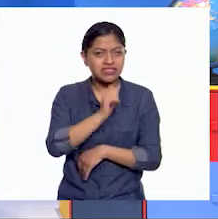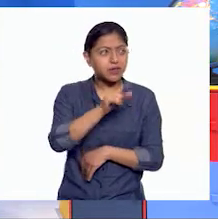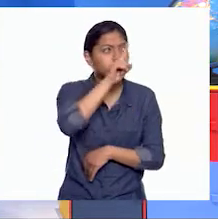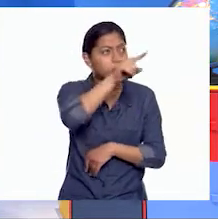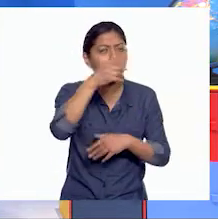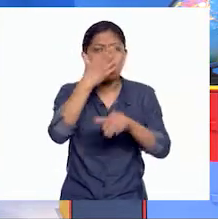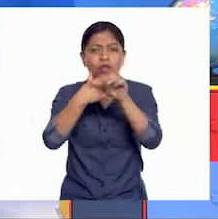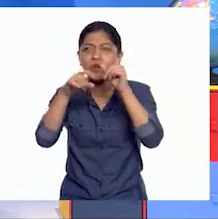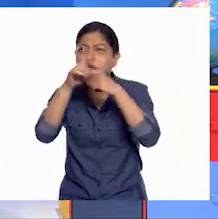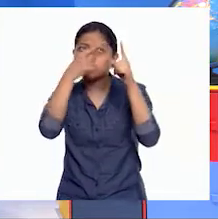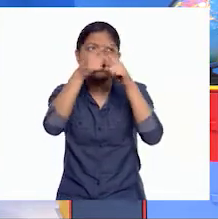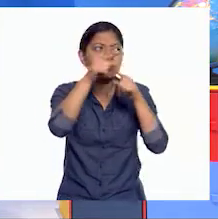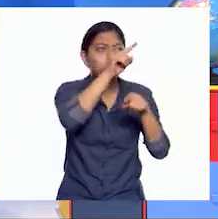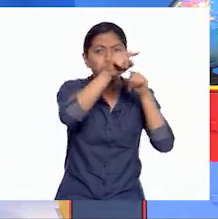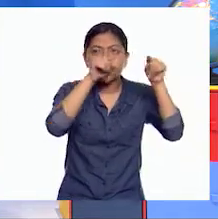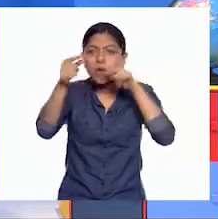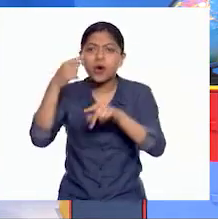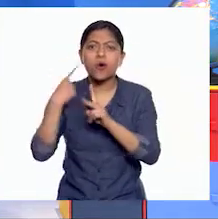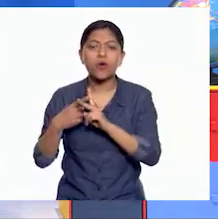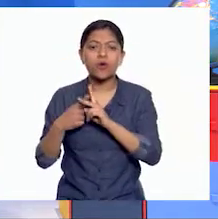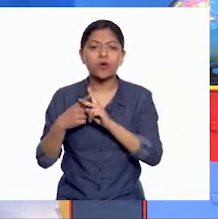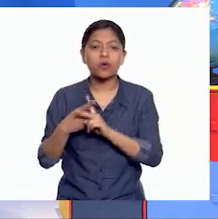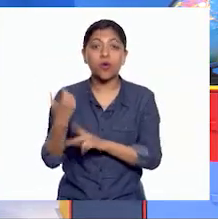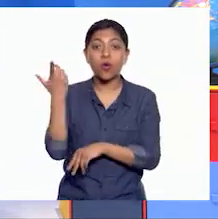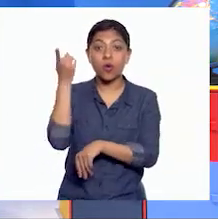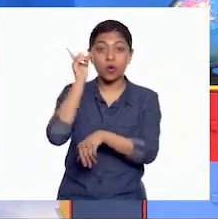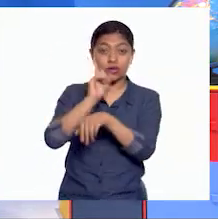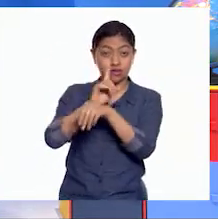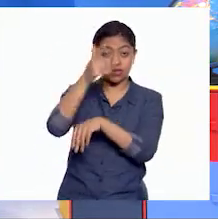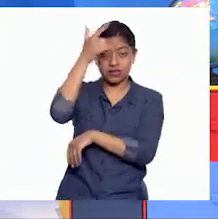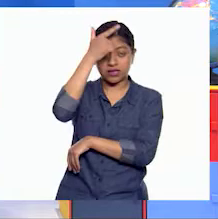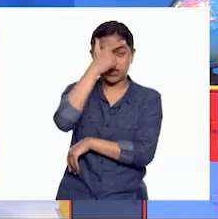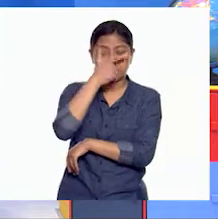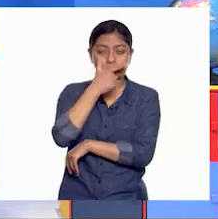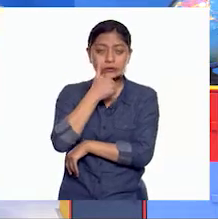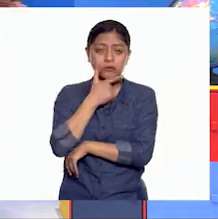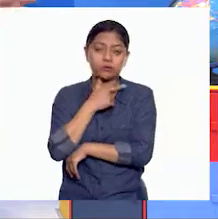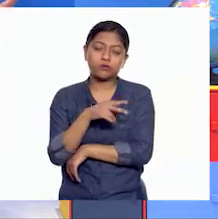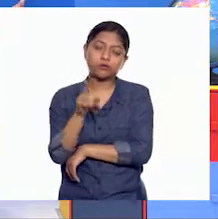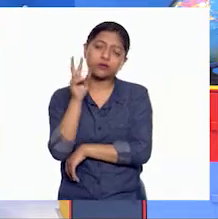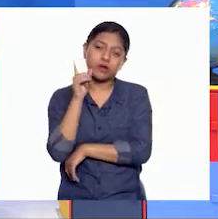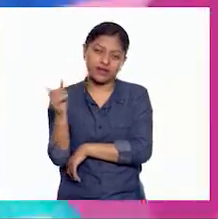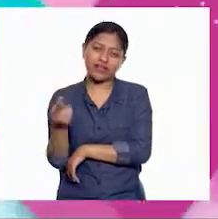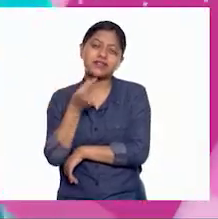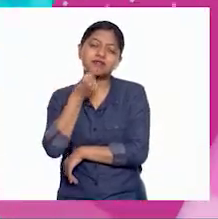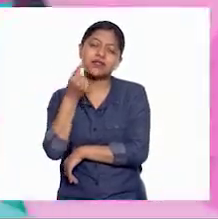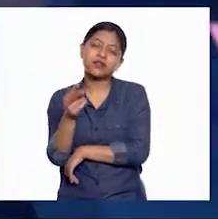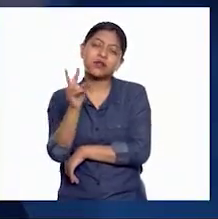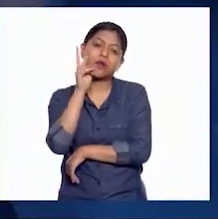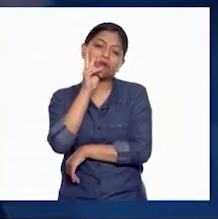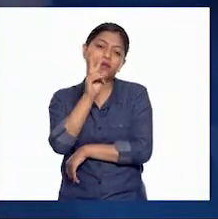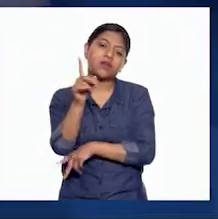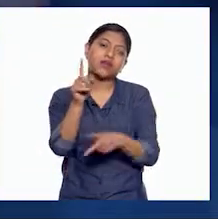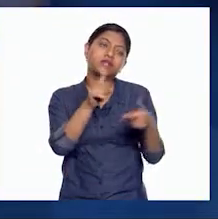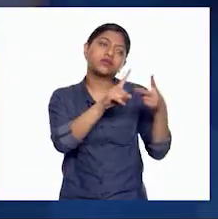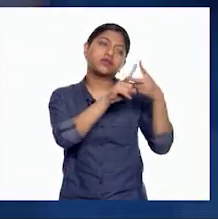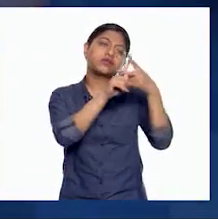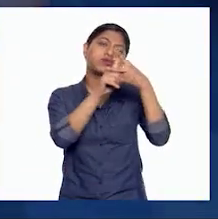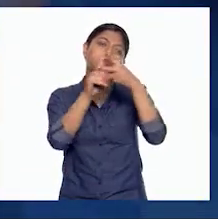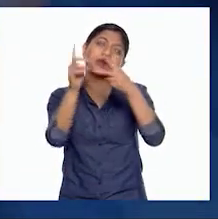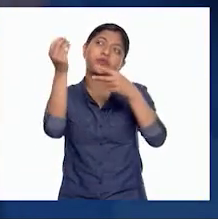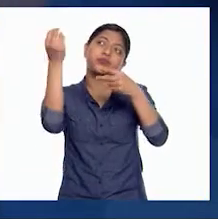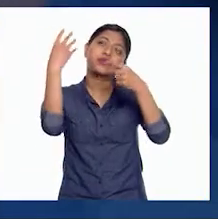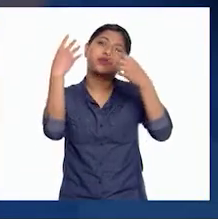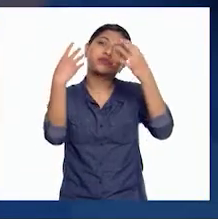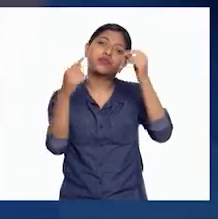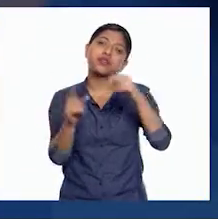contando todos. Un día, hace una noche, estaba contemplando las estrellas.